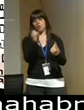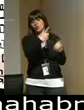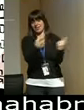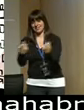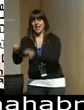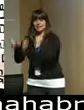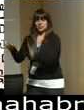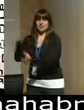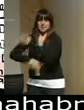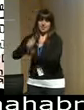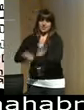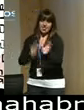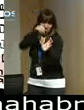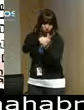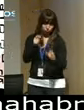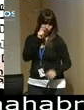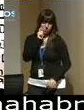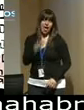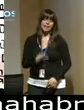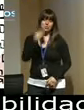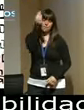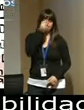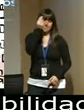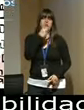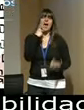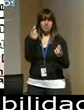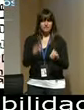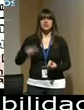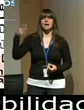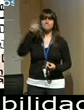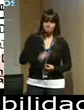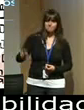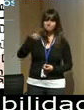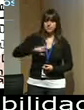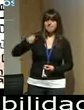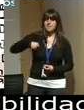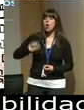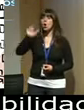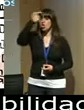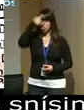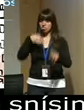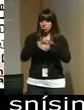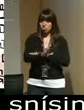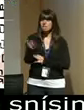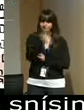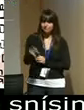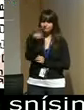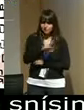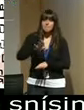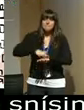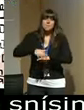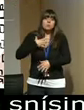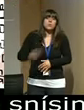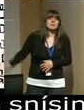con discapacidad. Y además creo que es bueno insistir en este concepto de accesibilidad, porque bueno, seguramente todos hemos